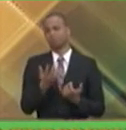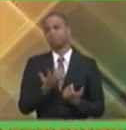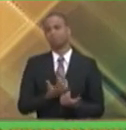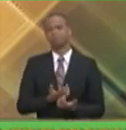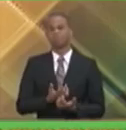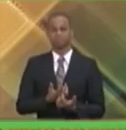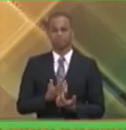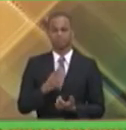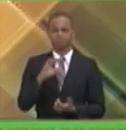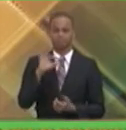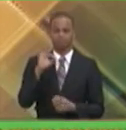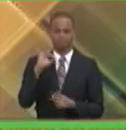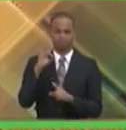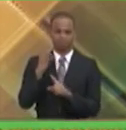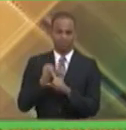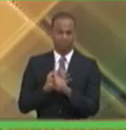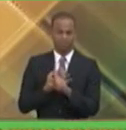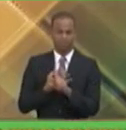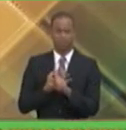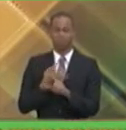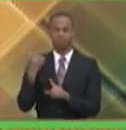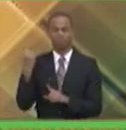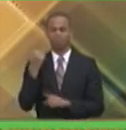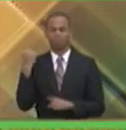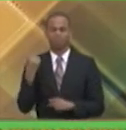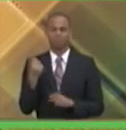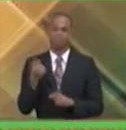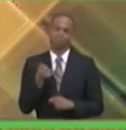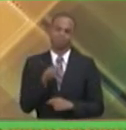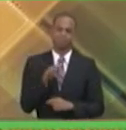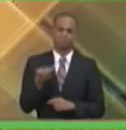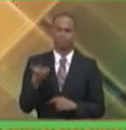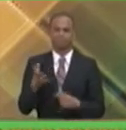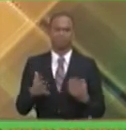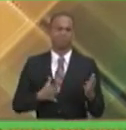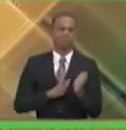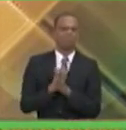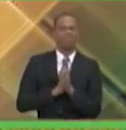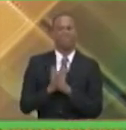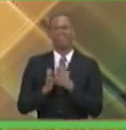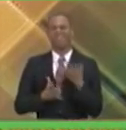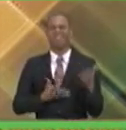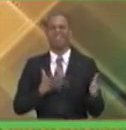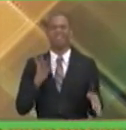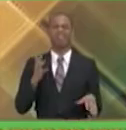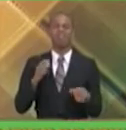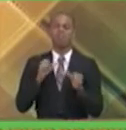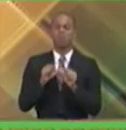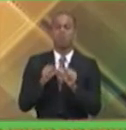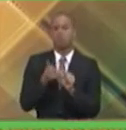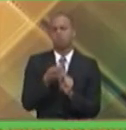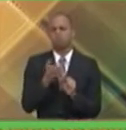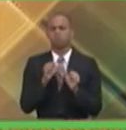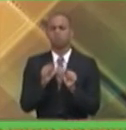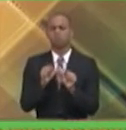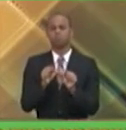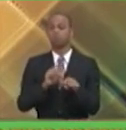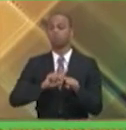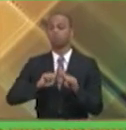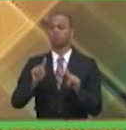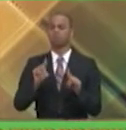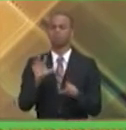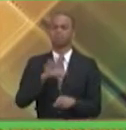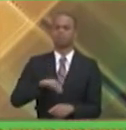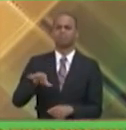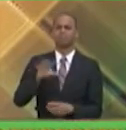aproximadamente de 9 meses, siempre se como que no se motivan, algunos siguen, eso es normal, y terminamos